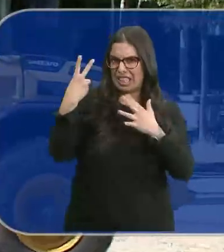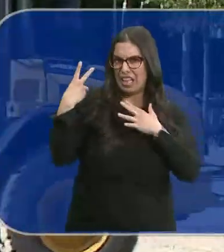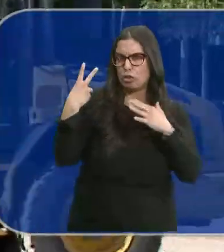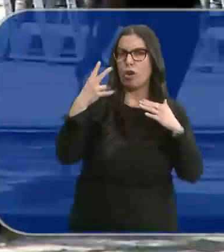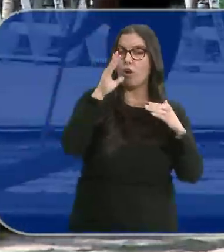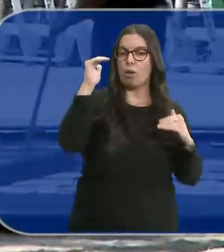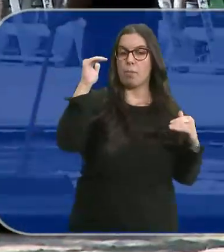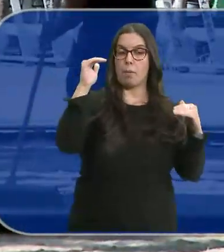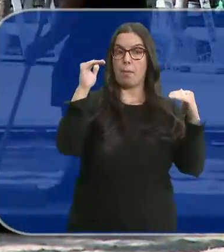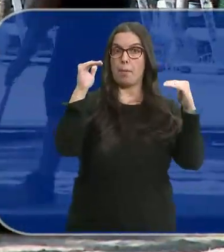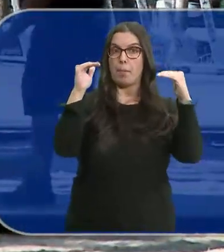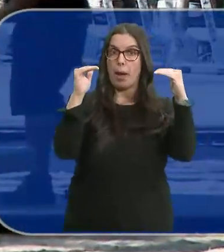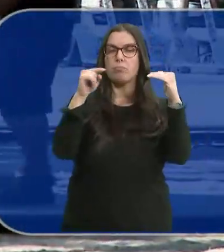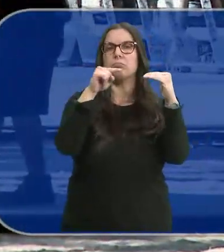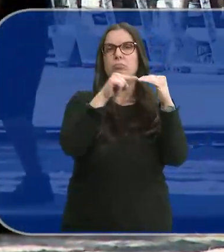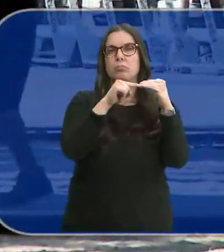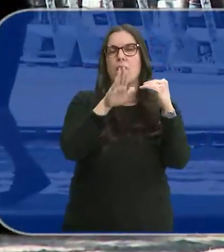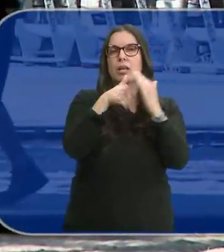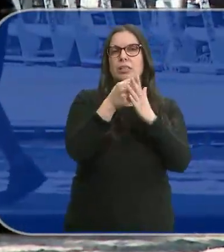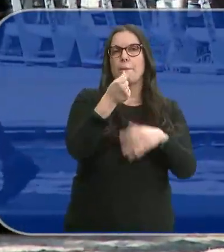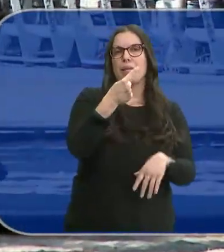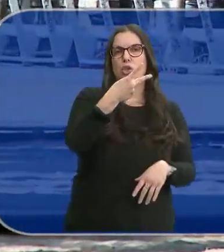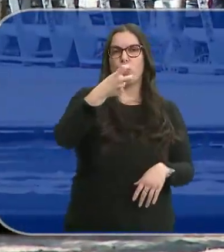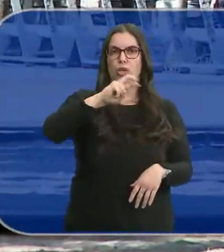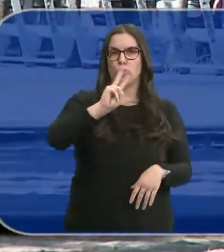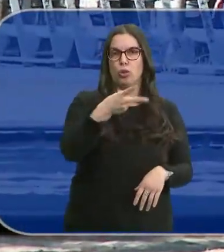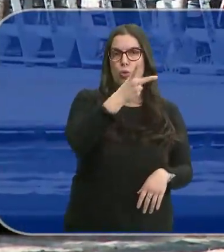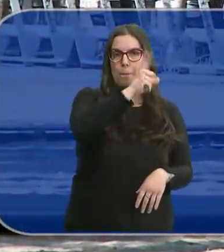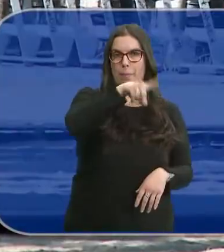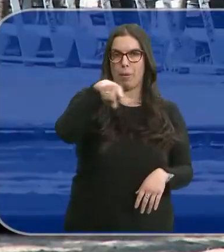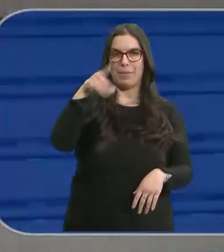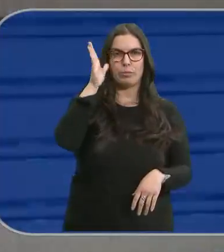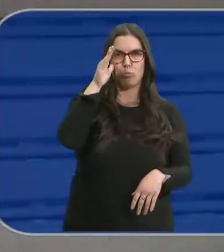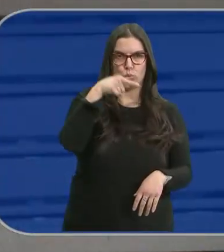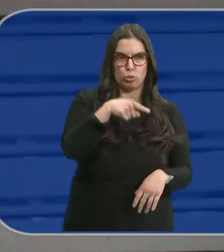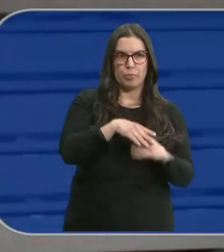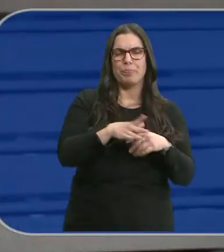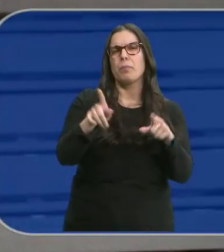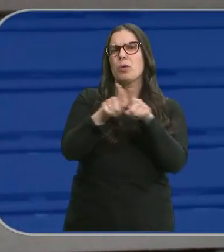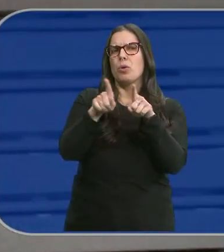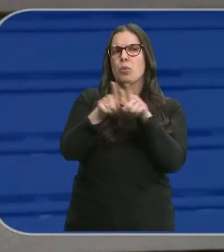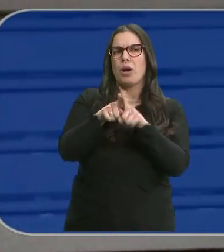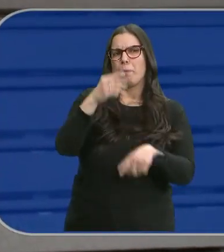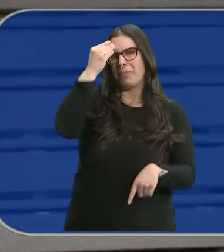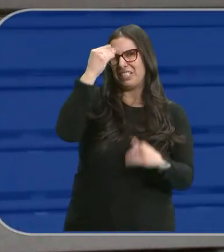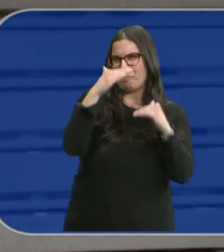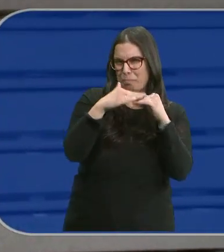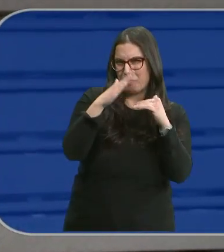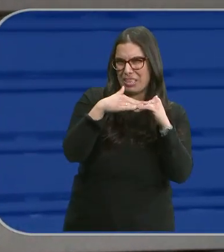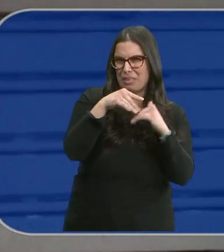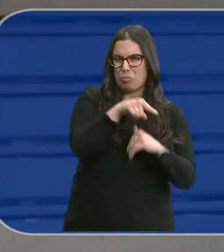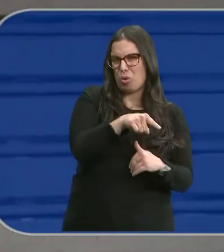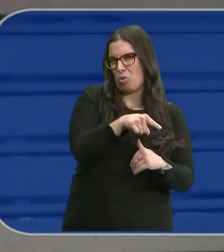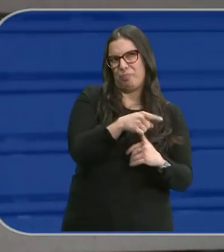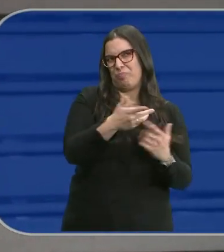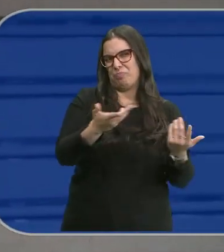años. Ahora el salario mínimo ascenderá hasta los 1.200 euros al mes brutos. De todas formas, no te creas que el jornal mínimo está